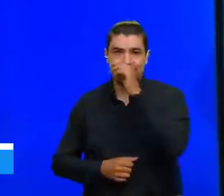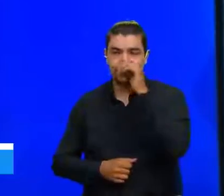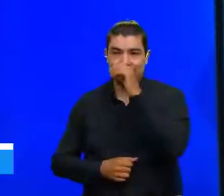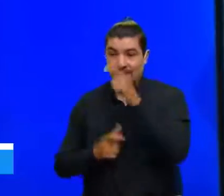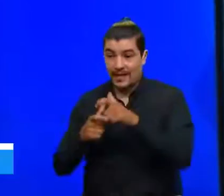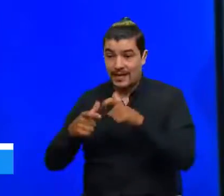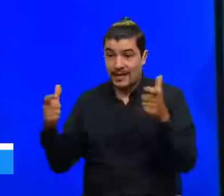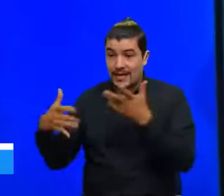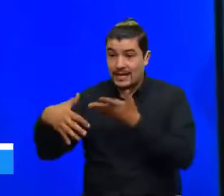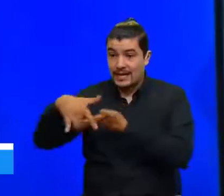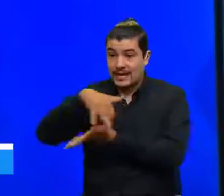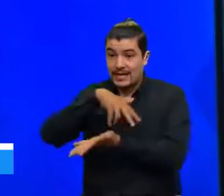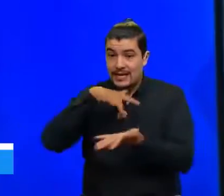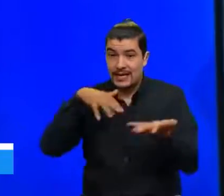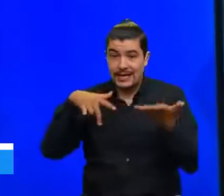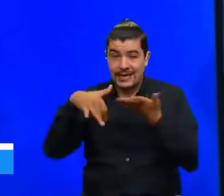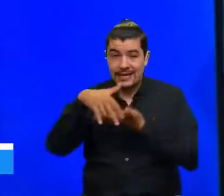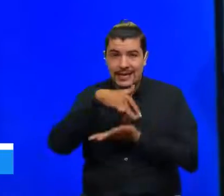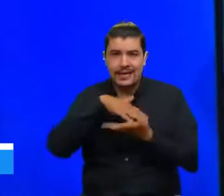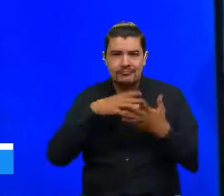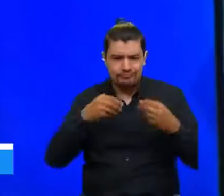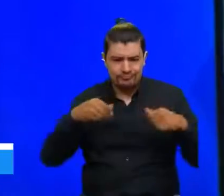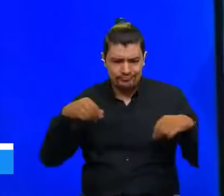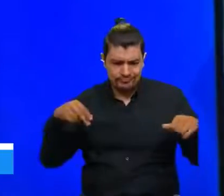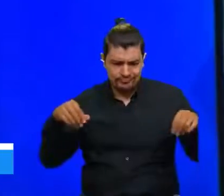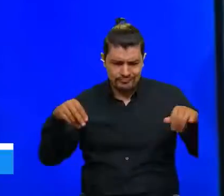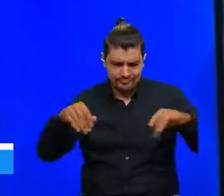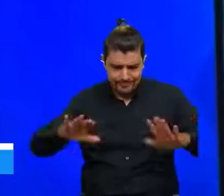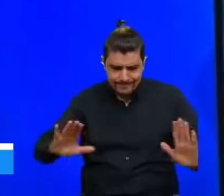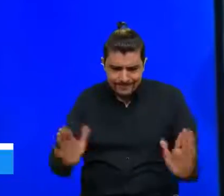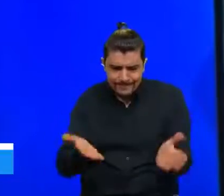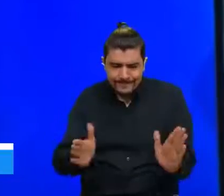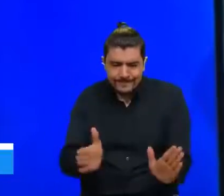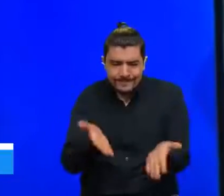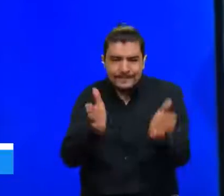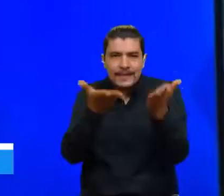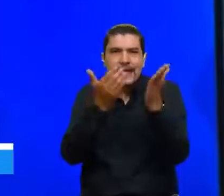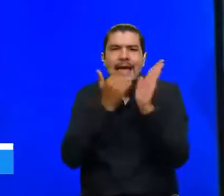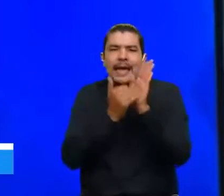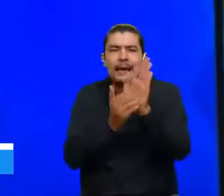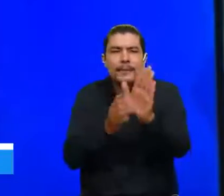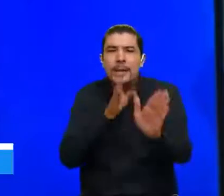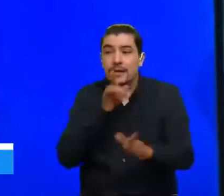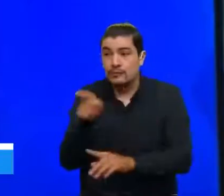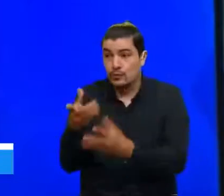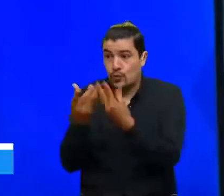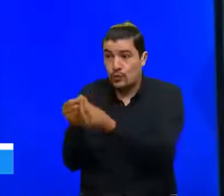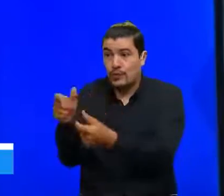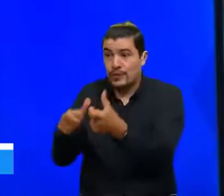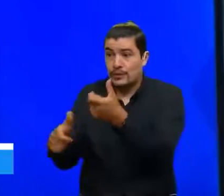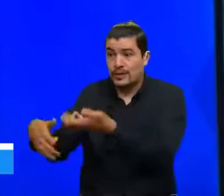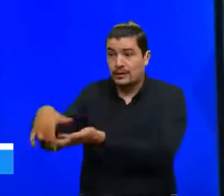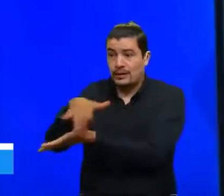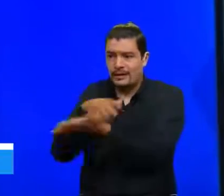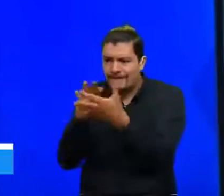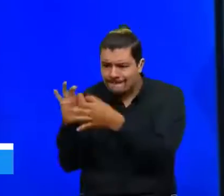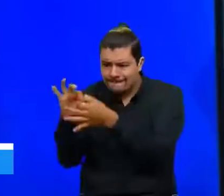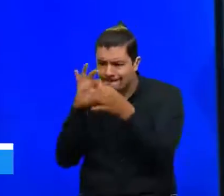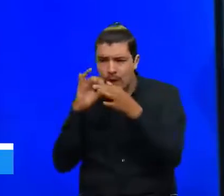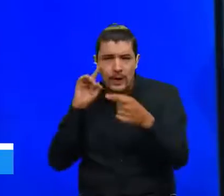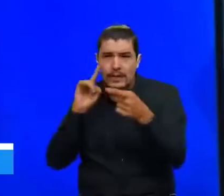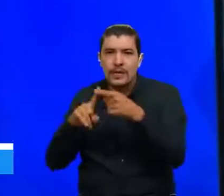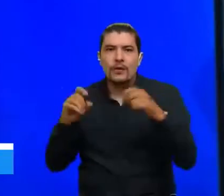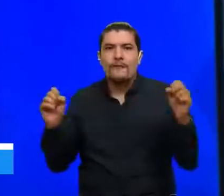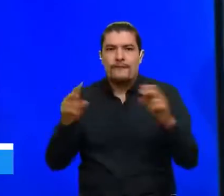Gran Santander es territorio de emprendimiento. Un ejemplo de ello es un grupo de santandereanos que se unieron para una